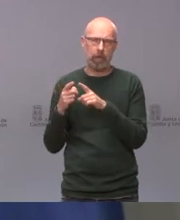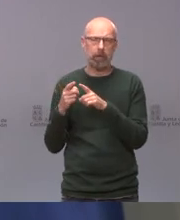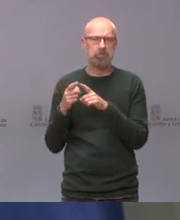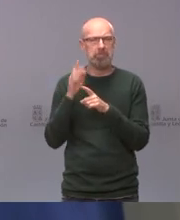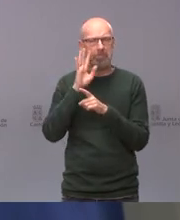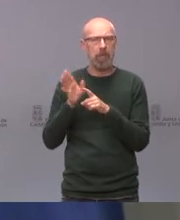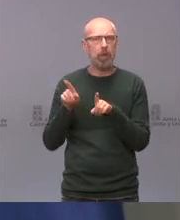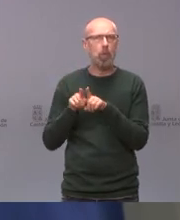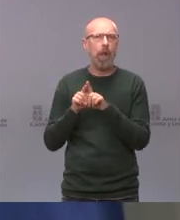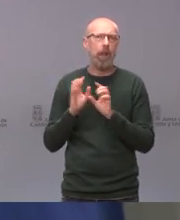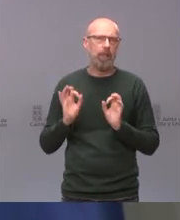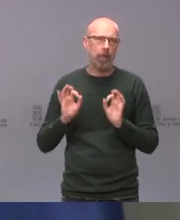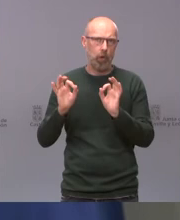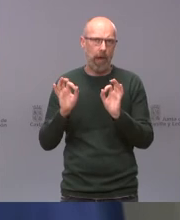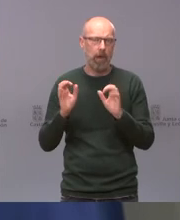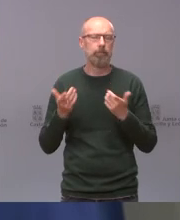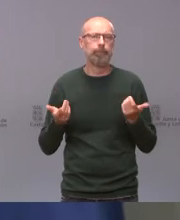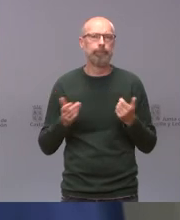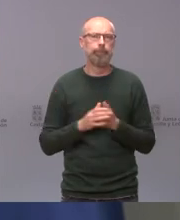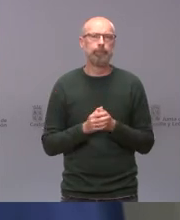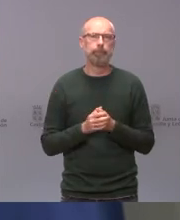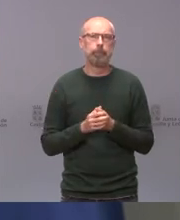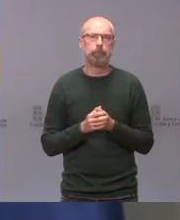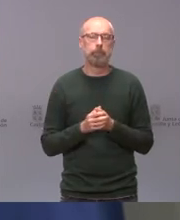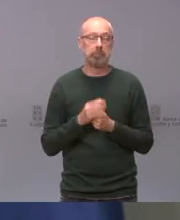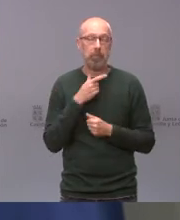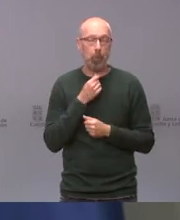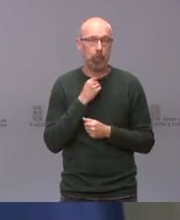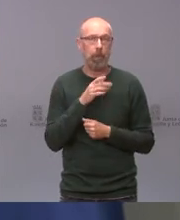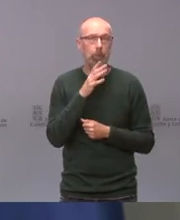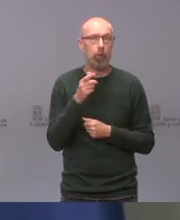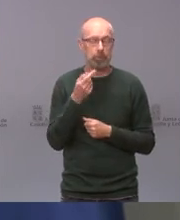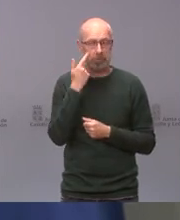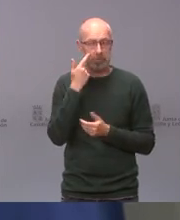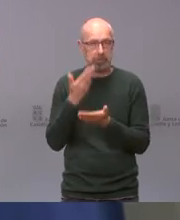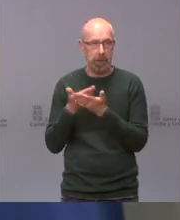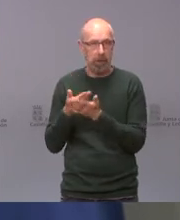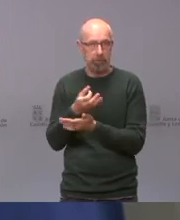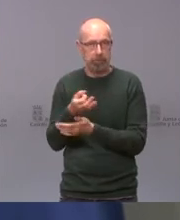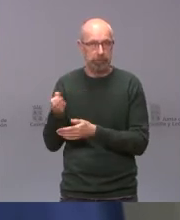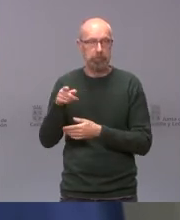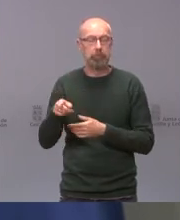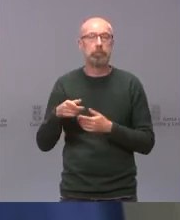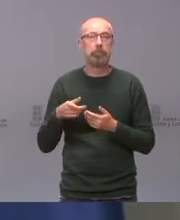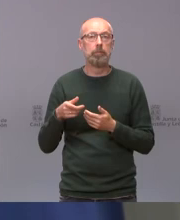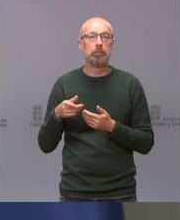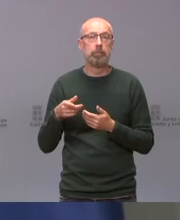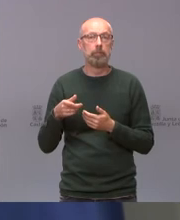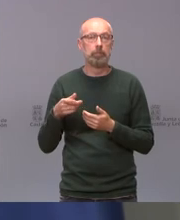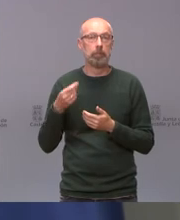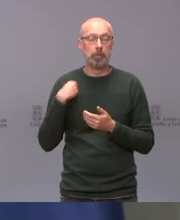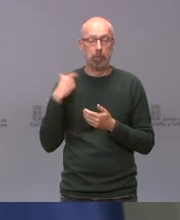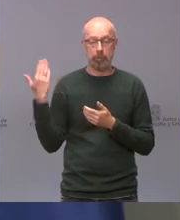decir, me la han pasado hoy y he de decir que me ha gustado mucho porque ahí se ve perfectamente que durante el mes de